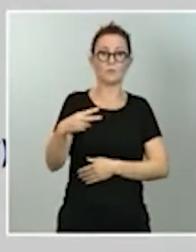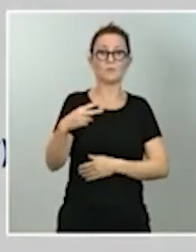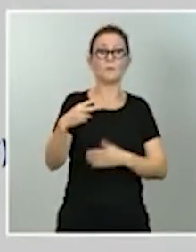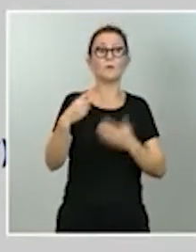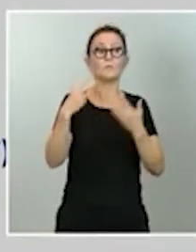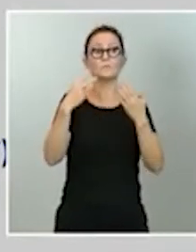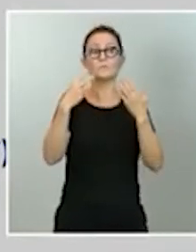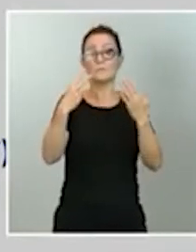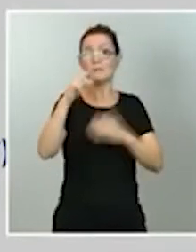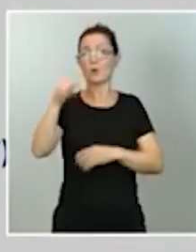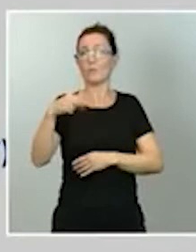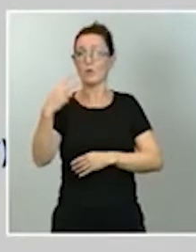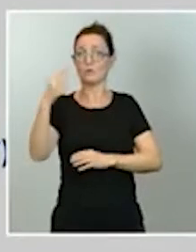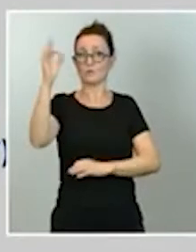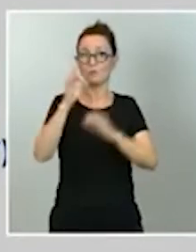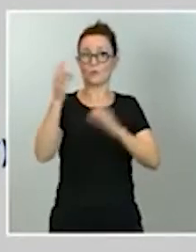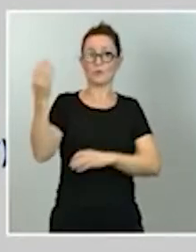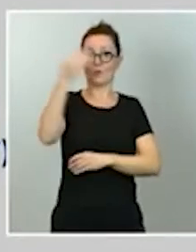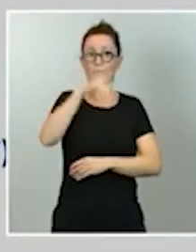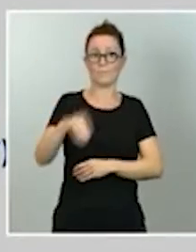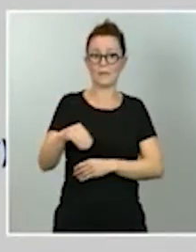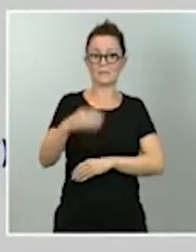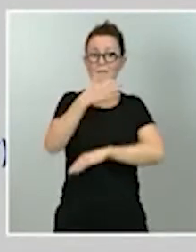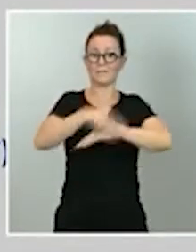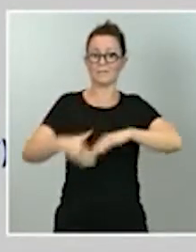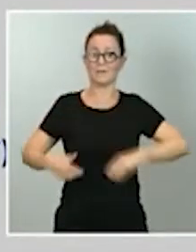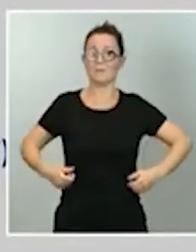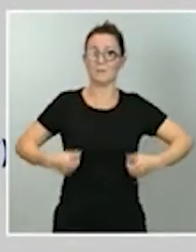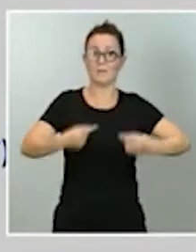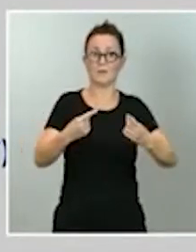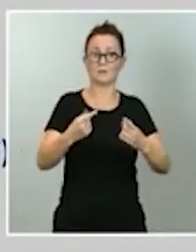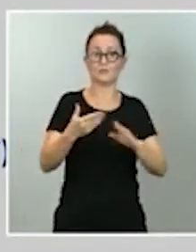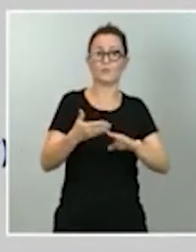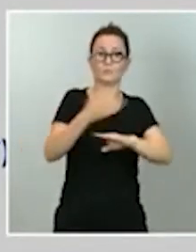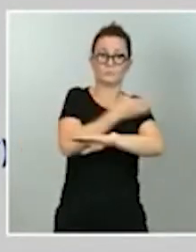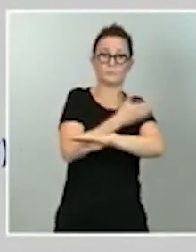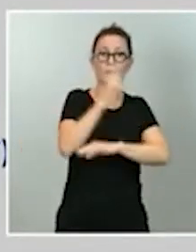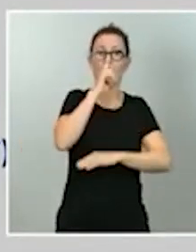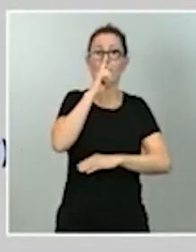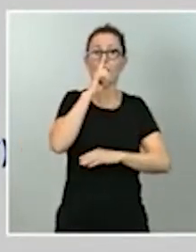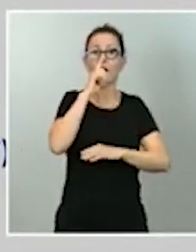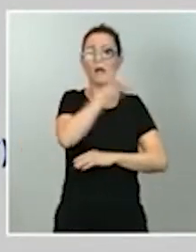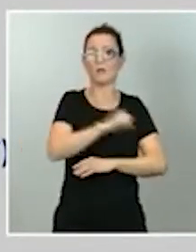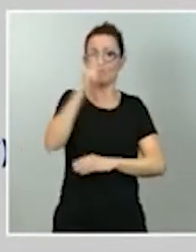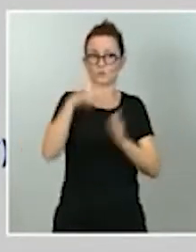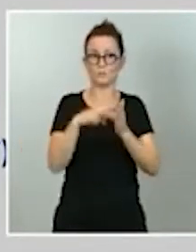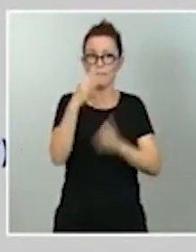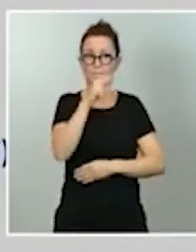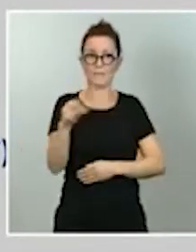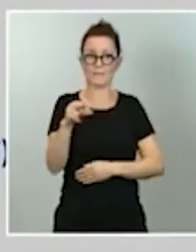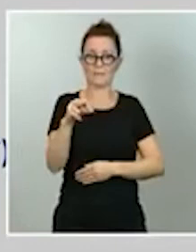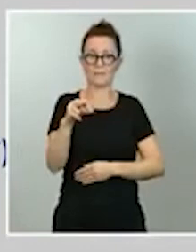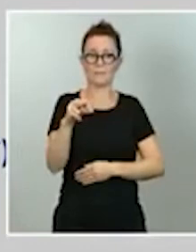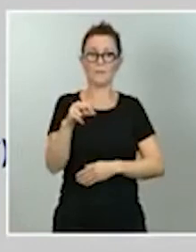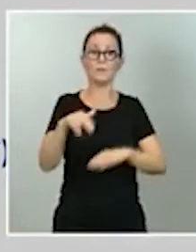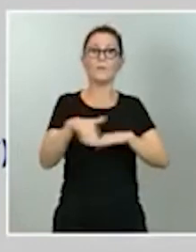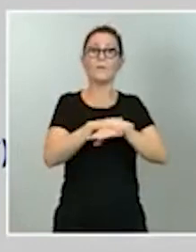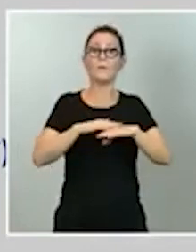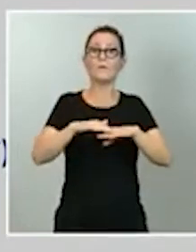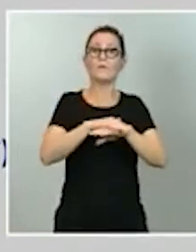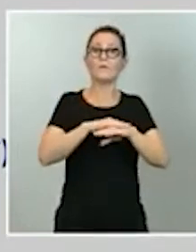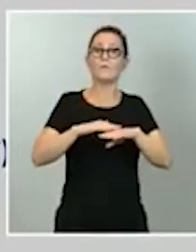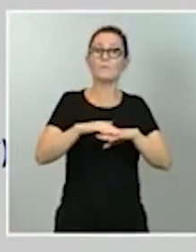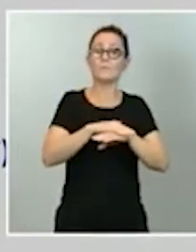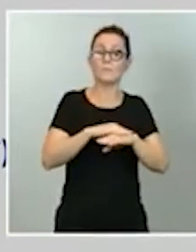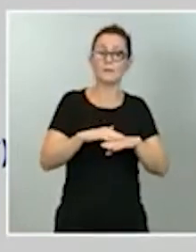de gasto de la base que se sustenta en el año 2020 una base que viene determinada por la prórroga